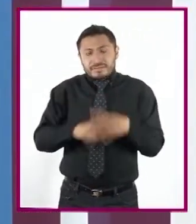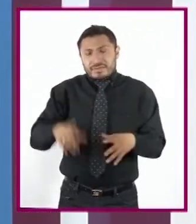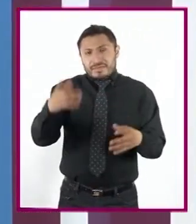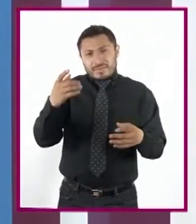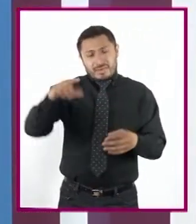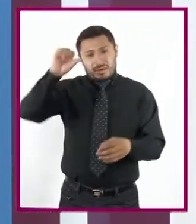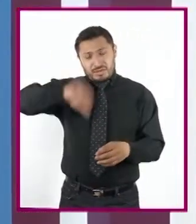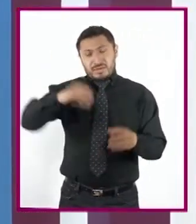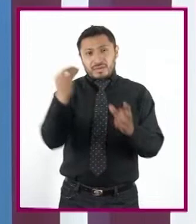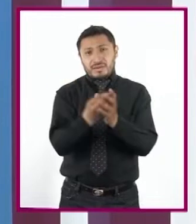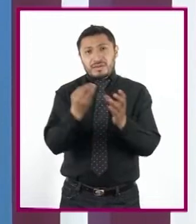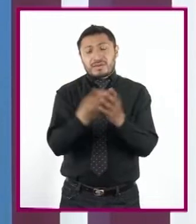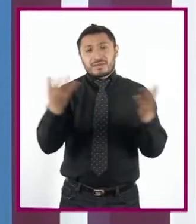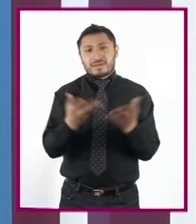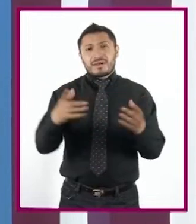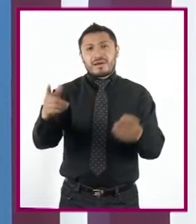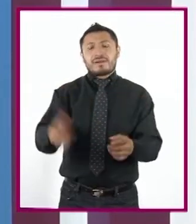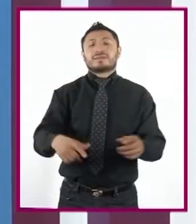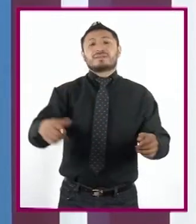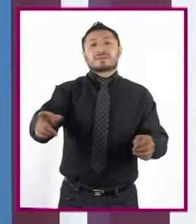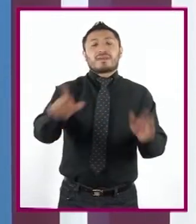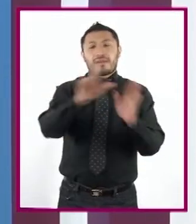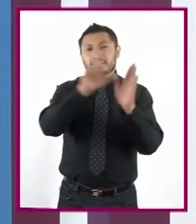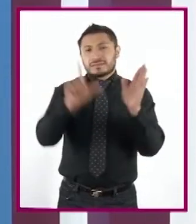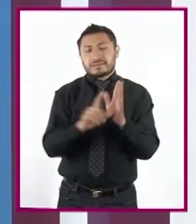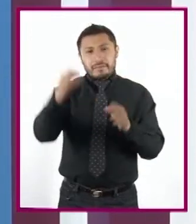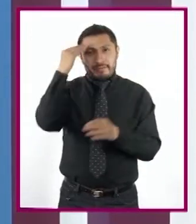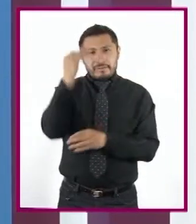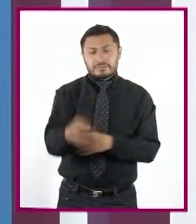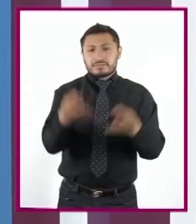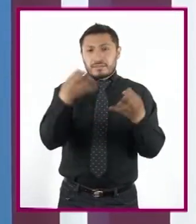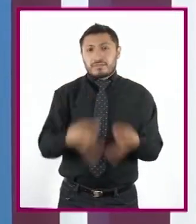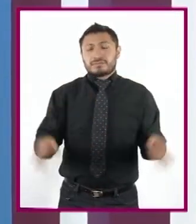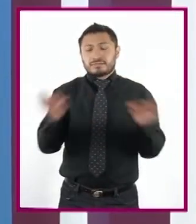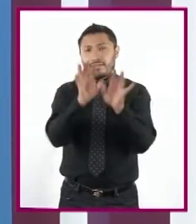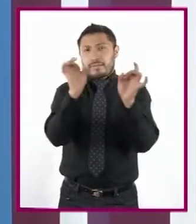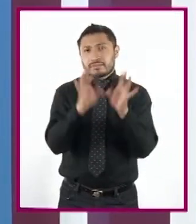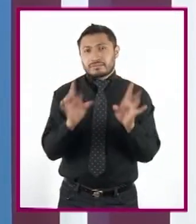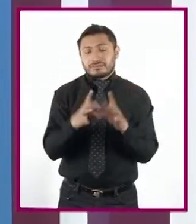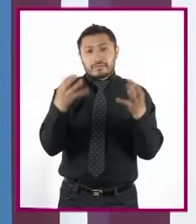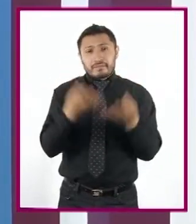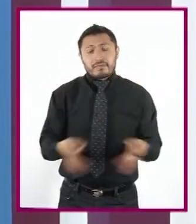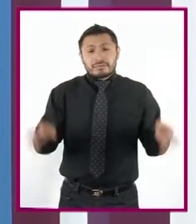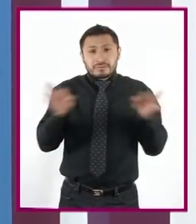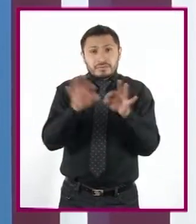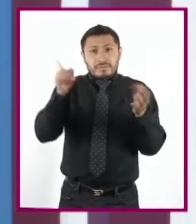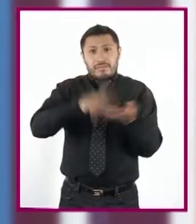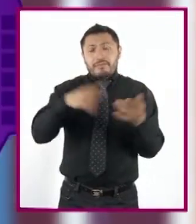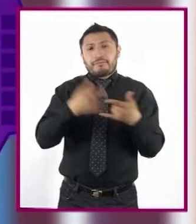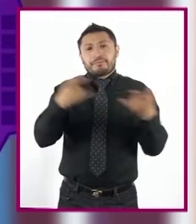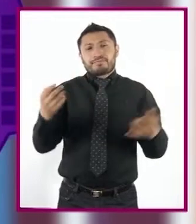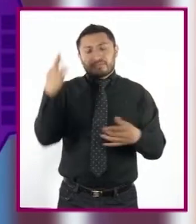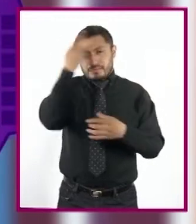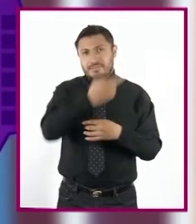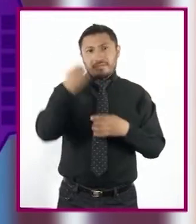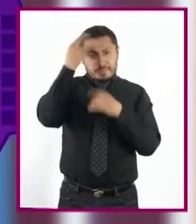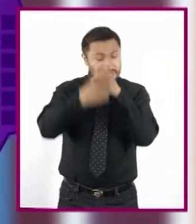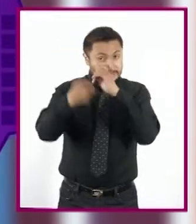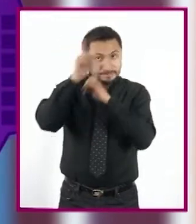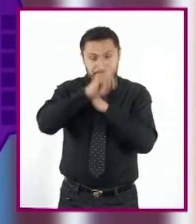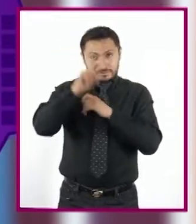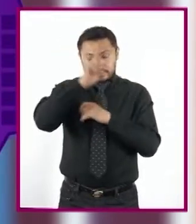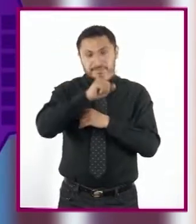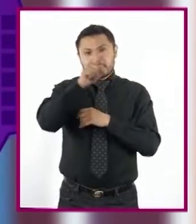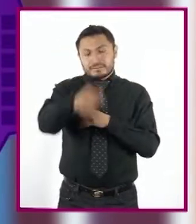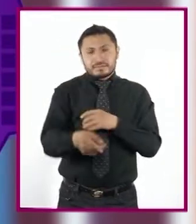sesión elaboraremos una línea del tiempo con los principales hechos y procesos históricos que revisaremos. Les recomiendo que